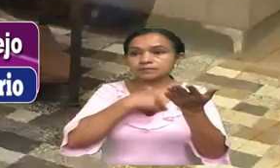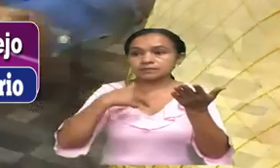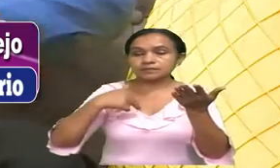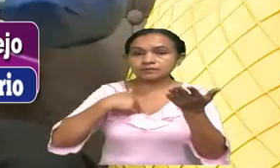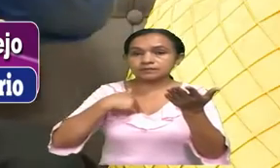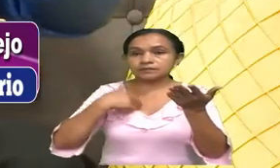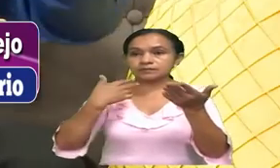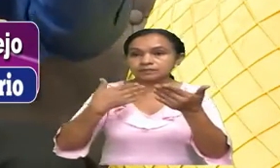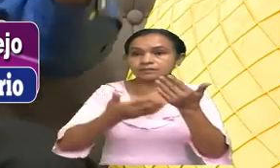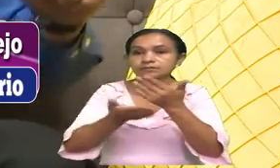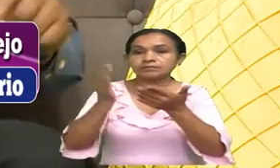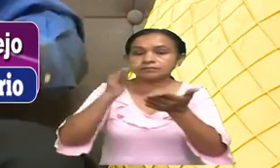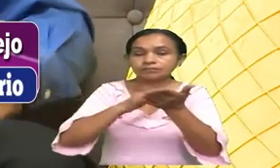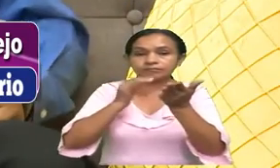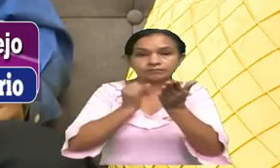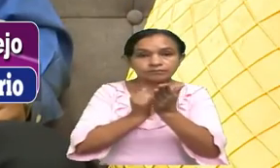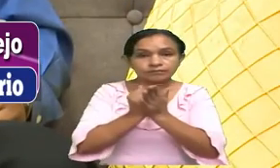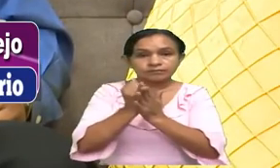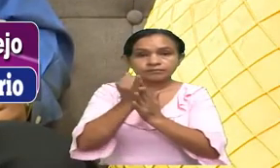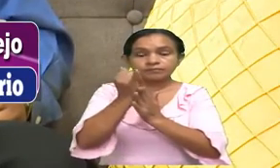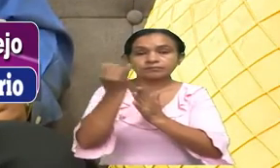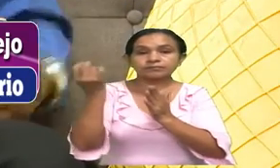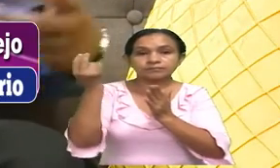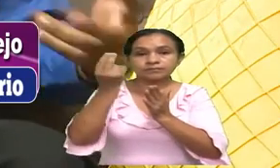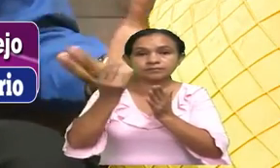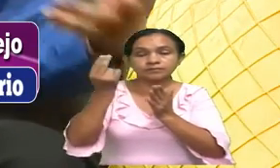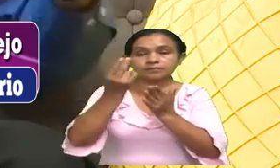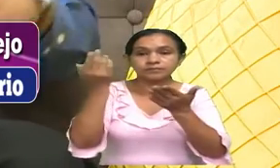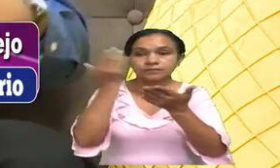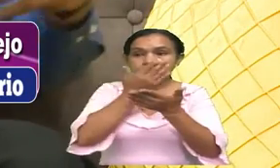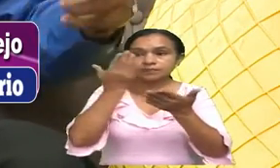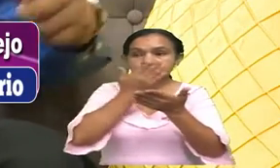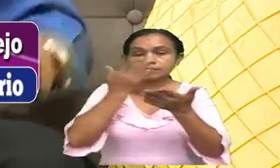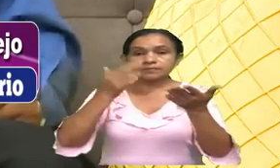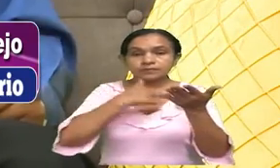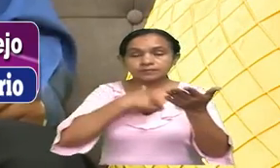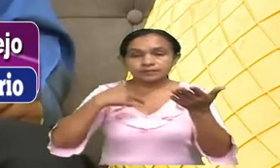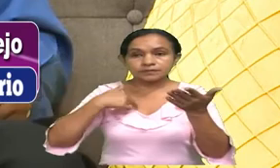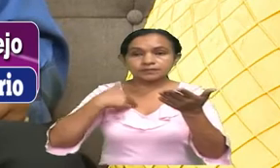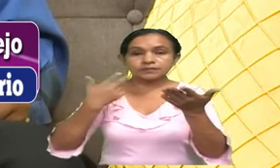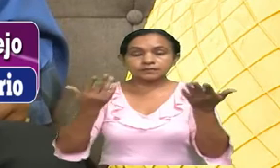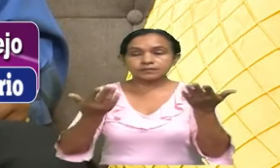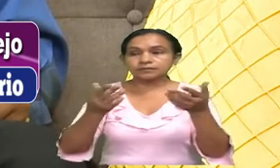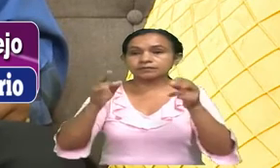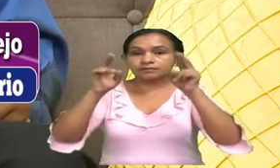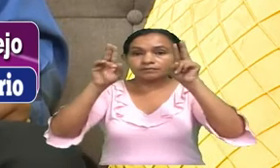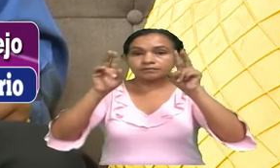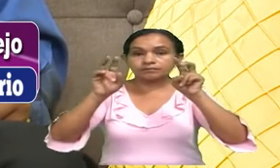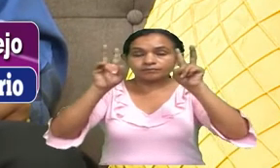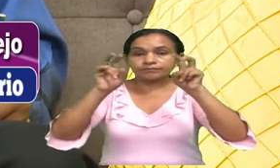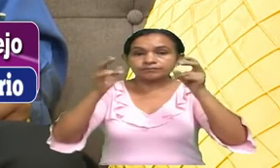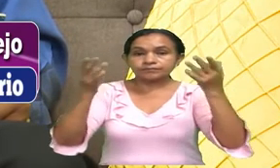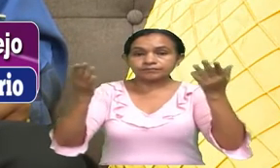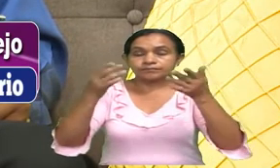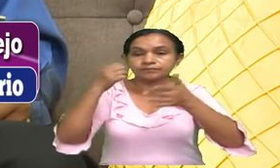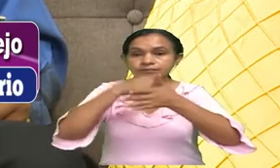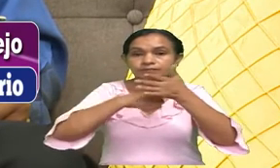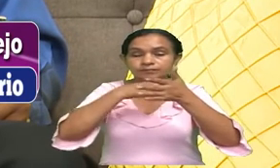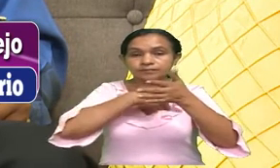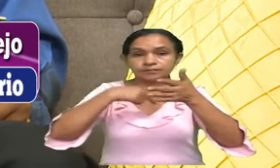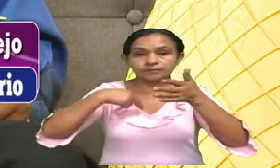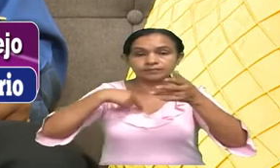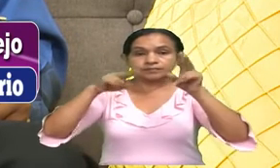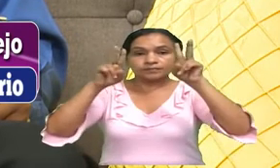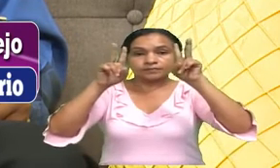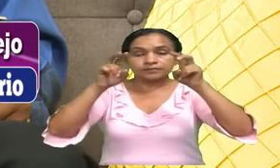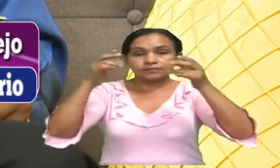Volvemos al punto, investigación, aplicación, doctorado, es un ciclo siempre. Y el tema también que estamos fortaleciendo mucho es el tema de